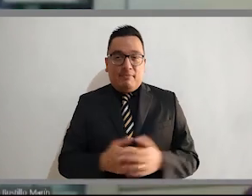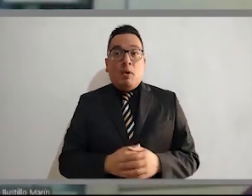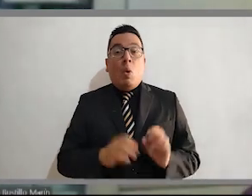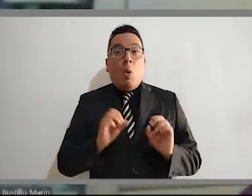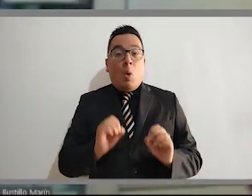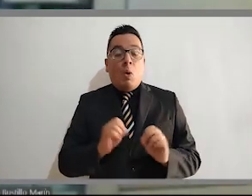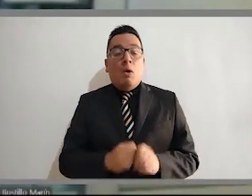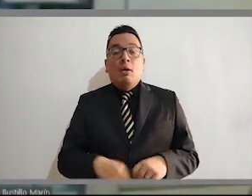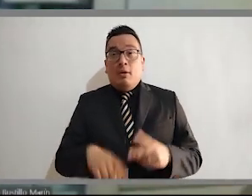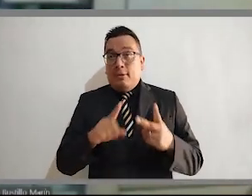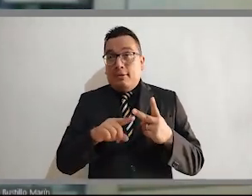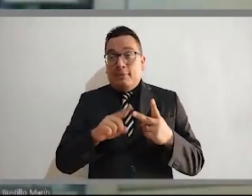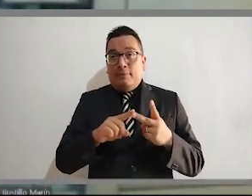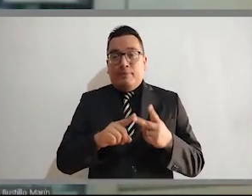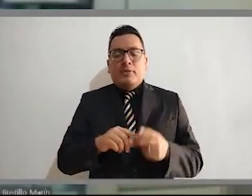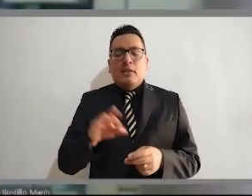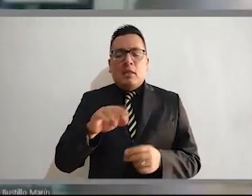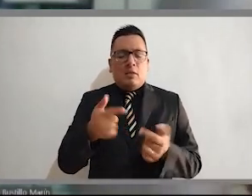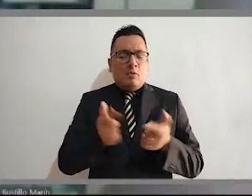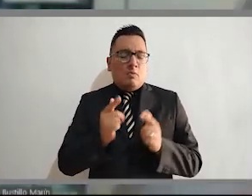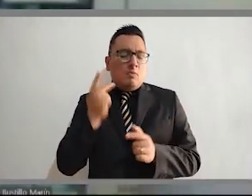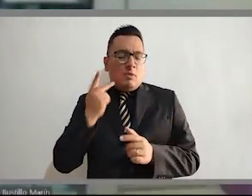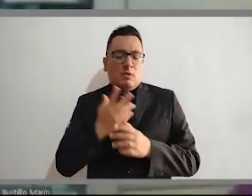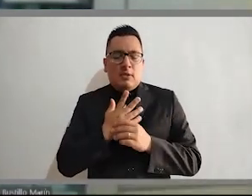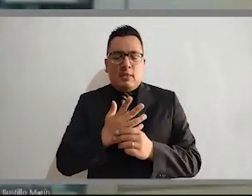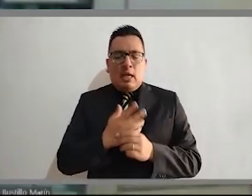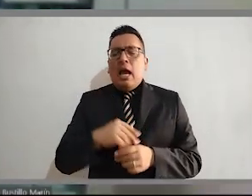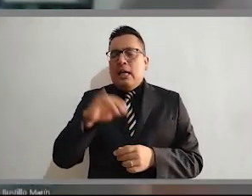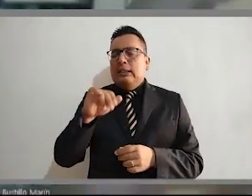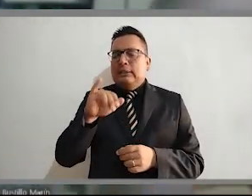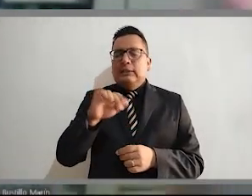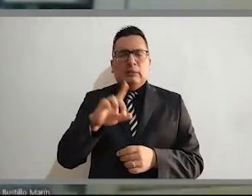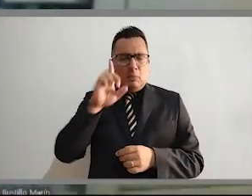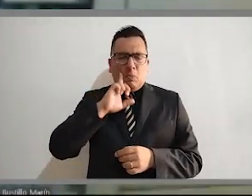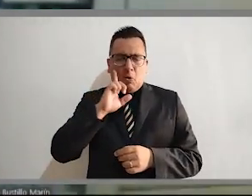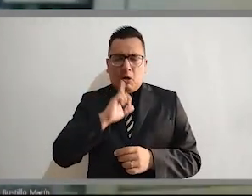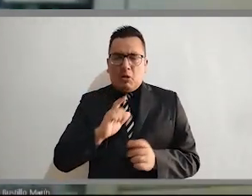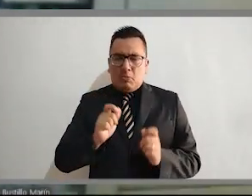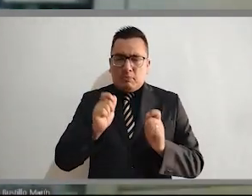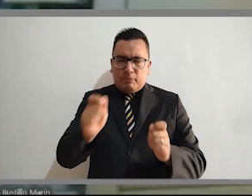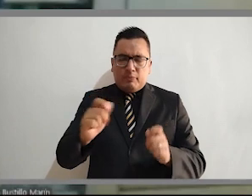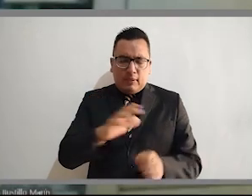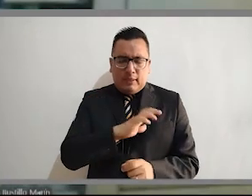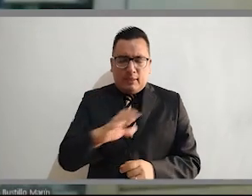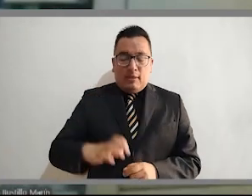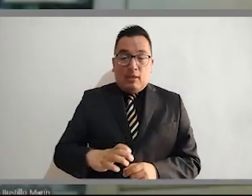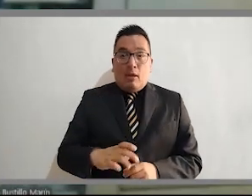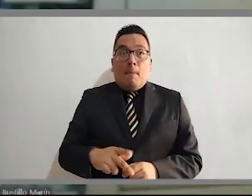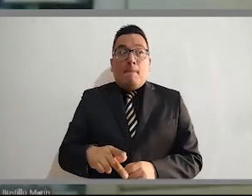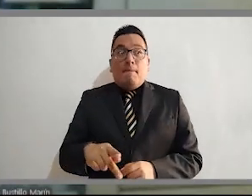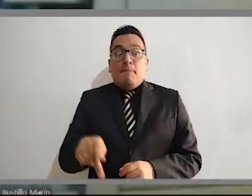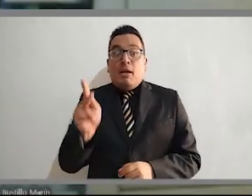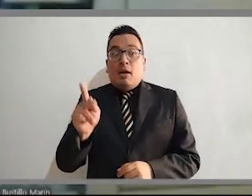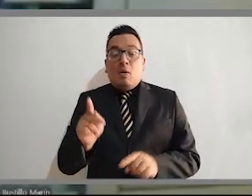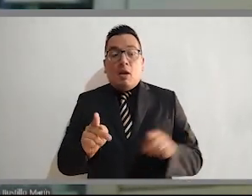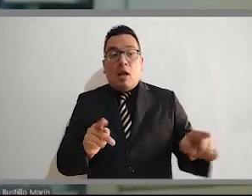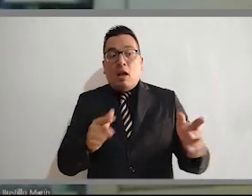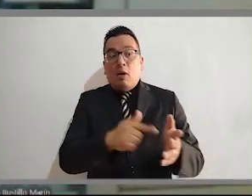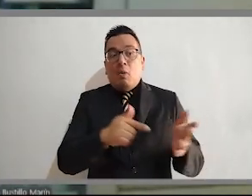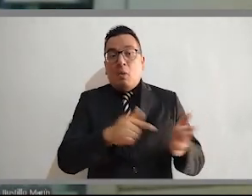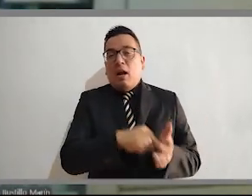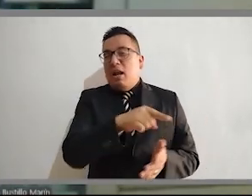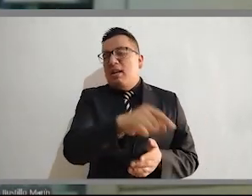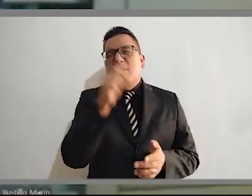ganamos, porque ahí, pues, aunque miren, ya cubrimos la cuota, ya pusimos a las mujeres, pero como siempre gana el otro